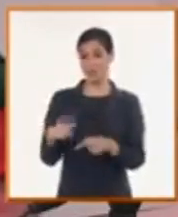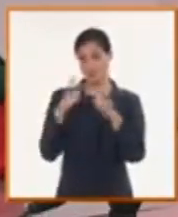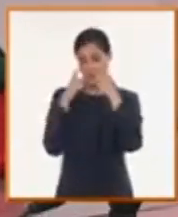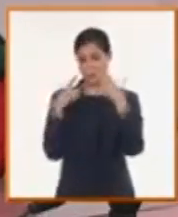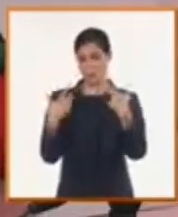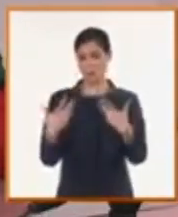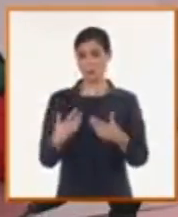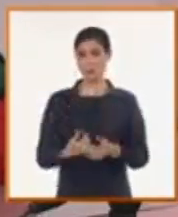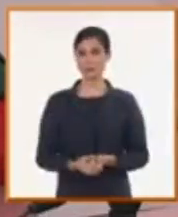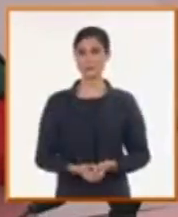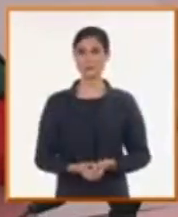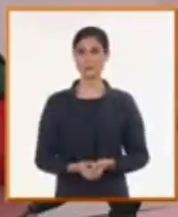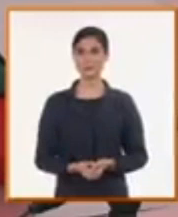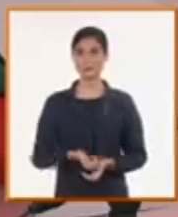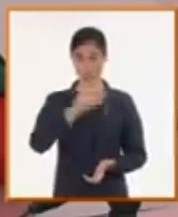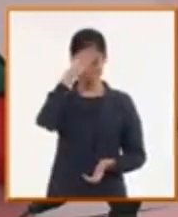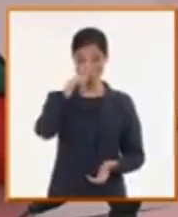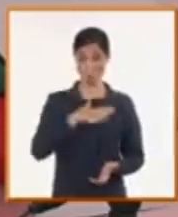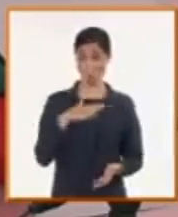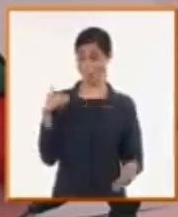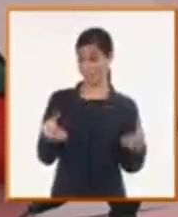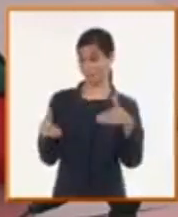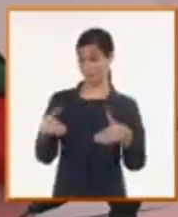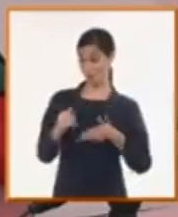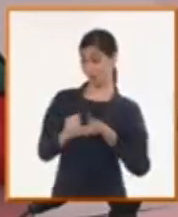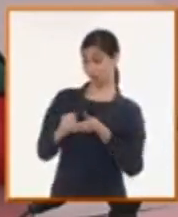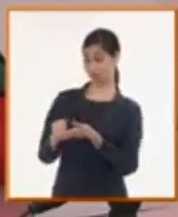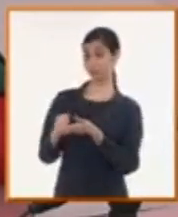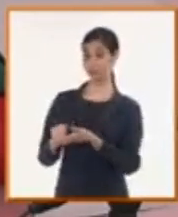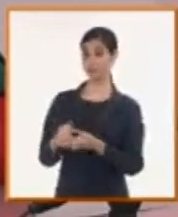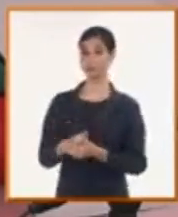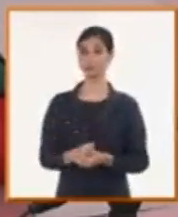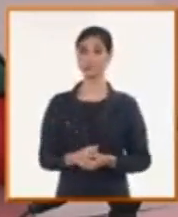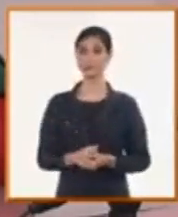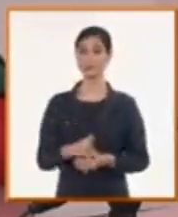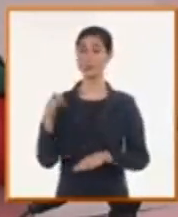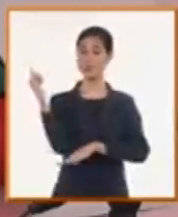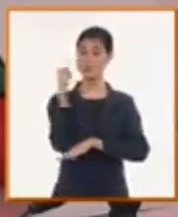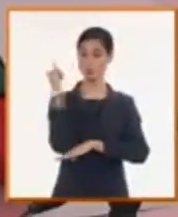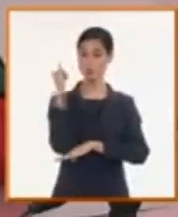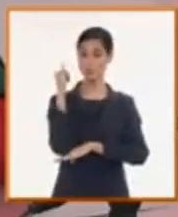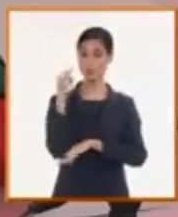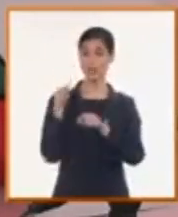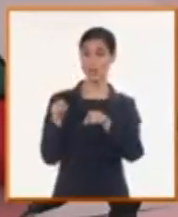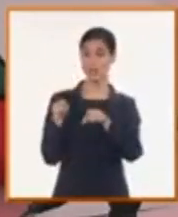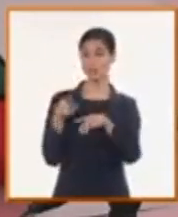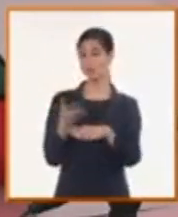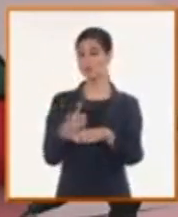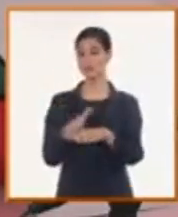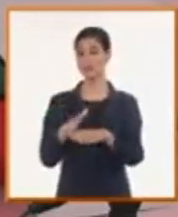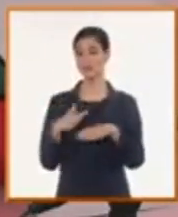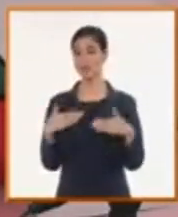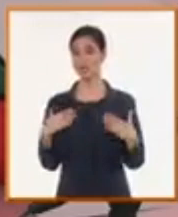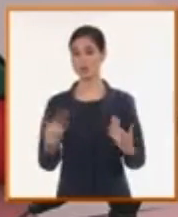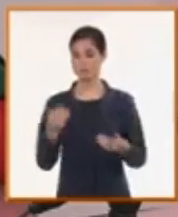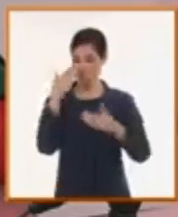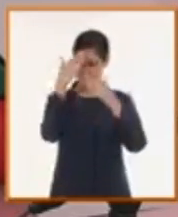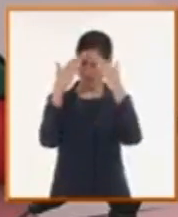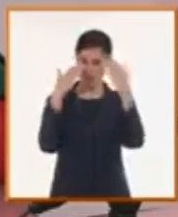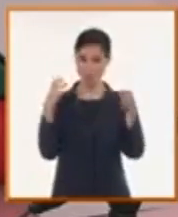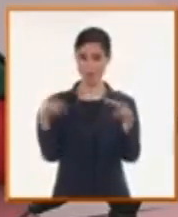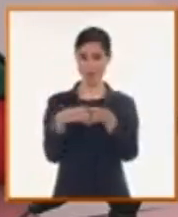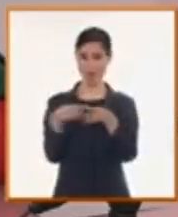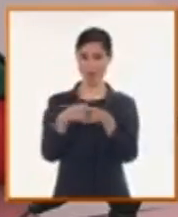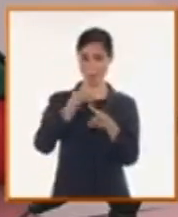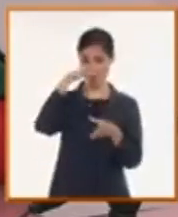como especie, pues esta obra es de agradecimiento a esos hombres y mujeres, porque también hubo mujeres. Ahí